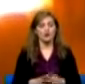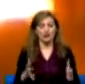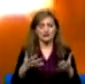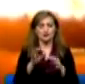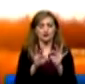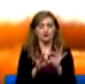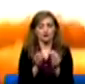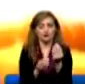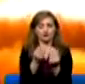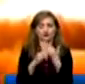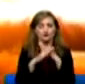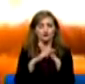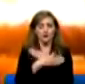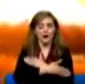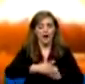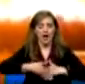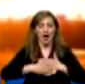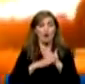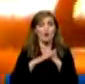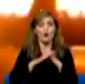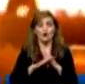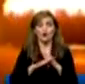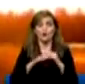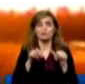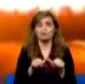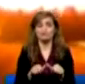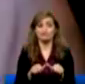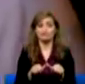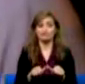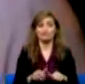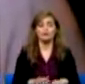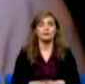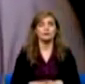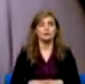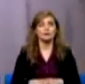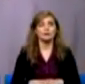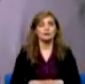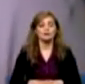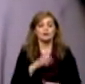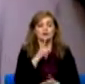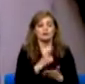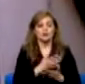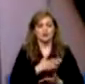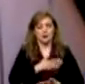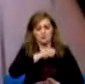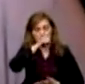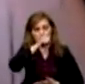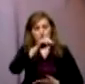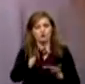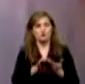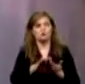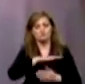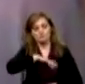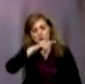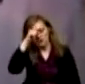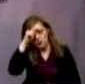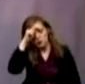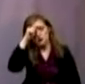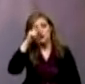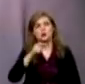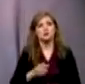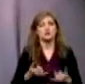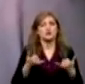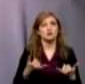Llantas, los bloqueos de las calles eran más permanentes. Y es verdad, mi pueblo ya está cansado. Por